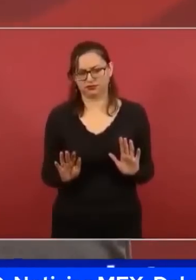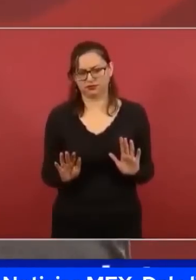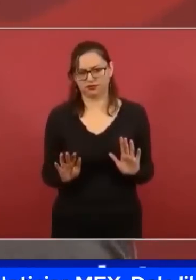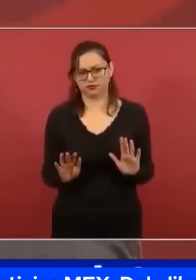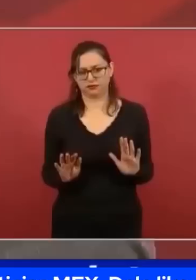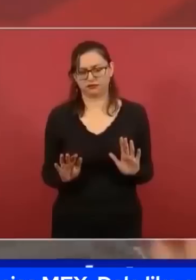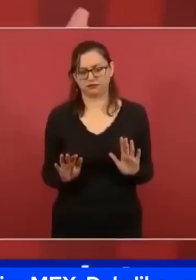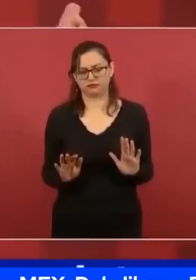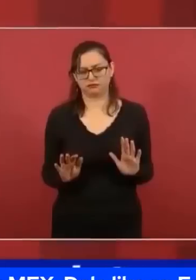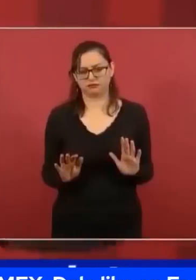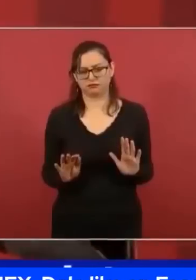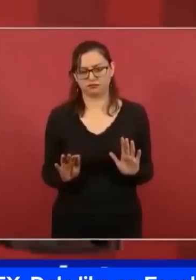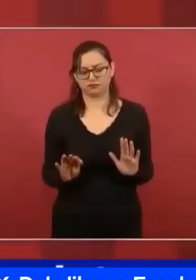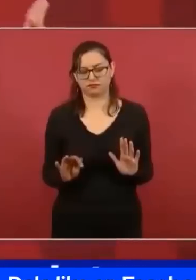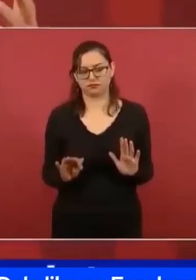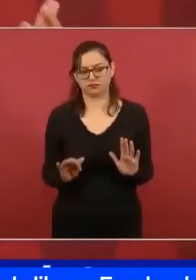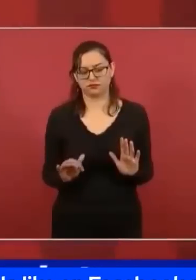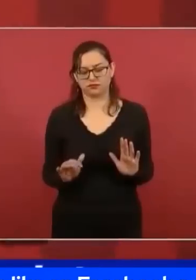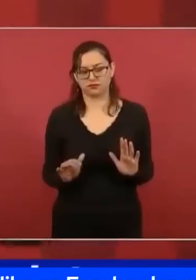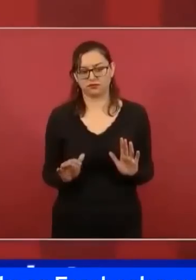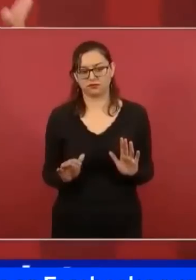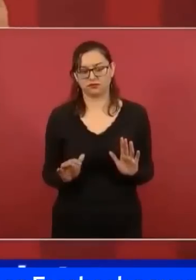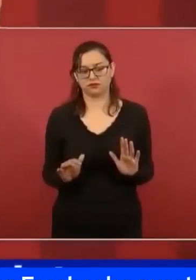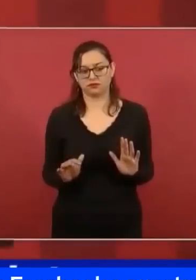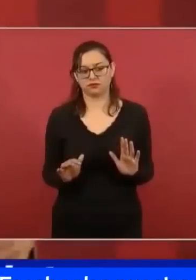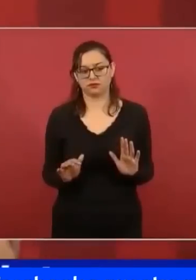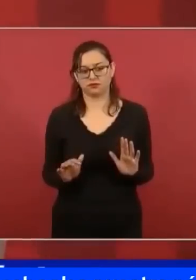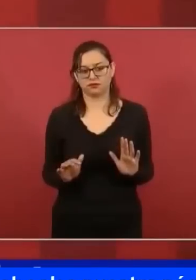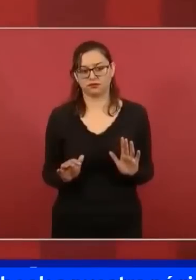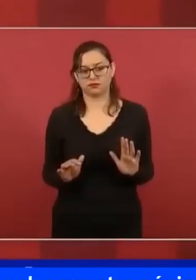y podemos